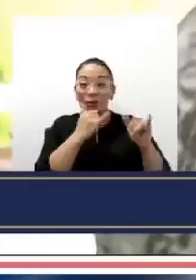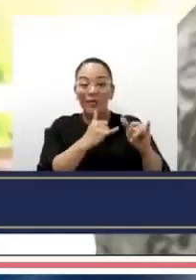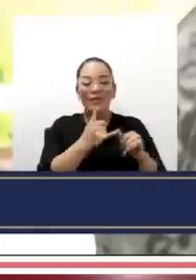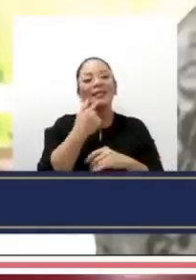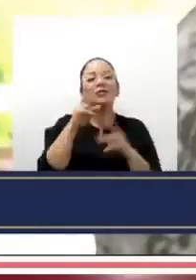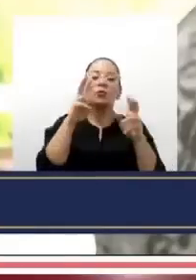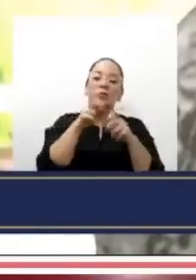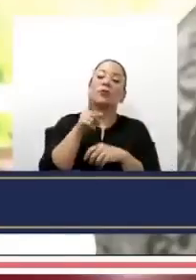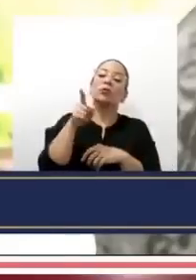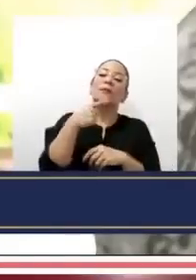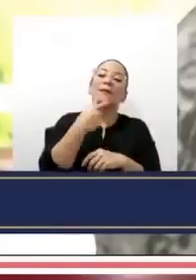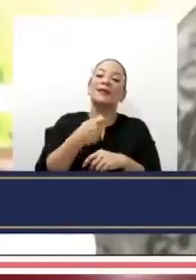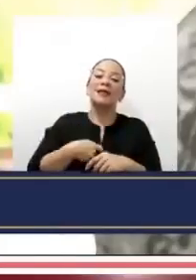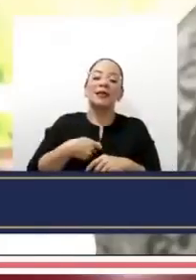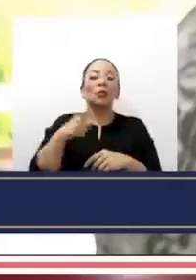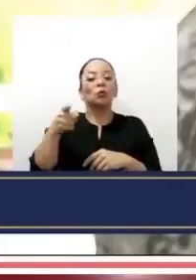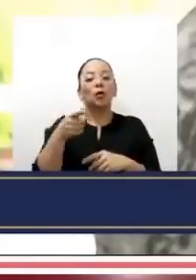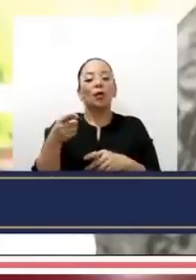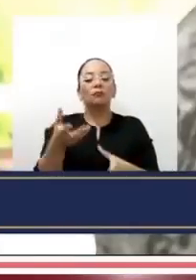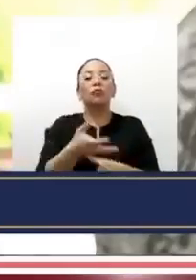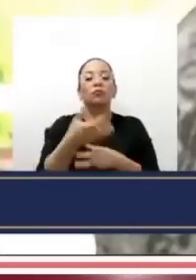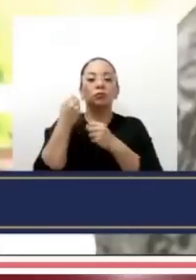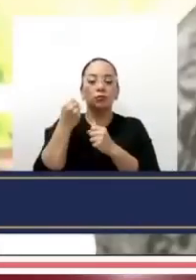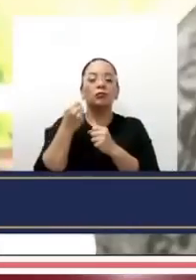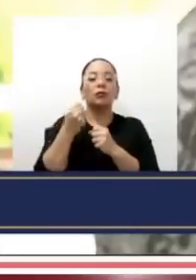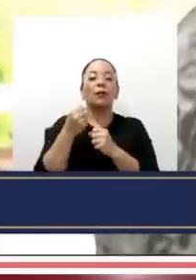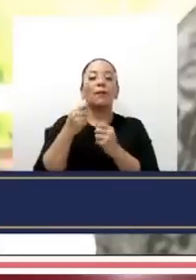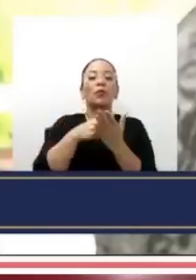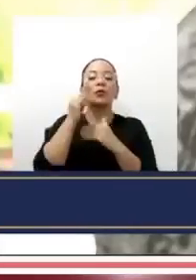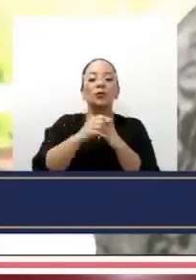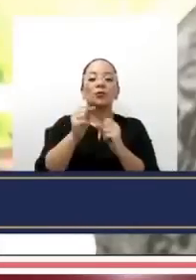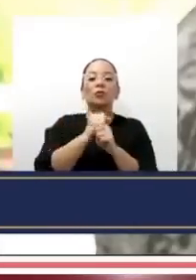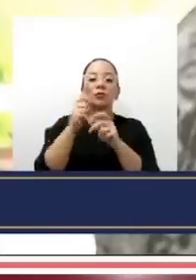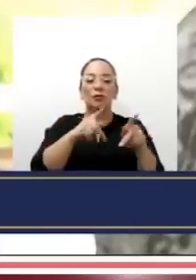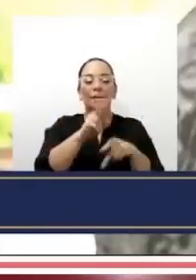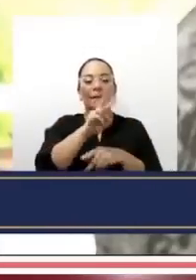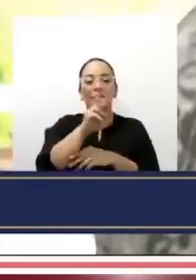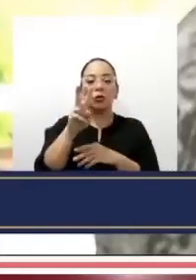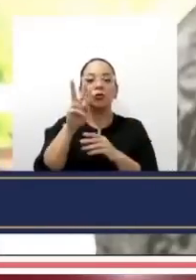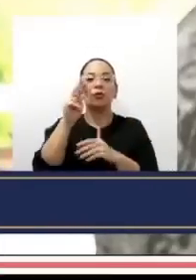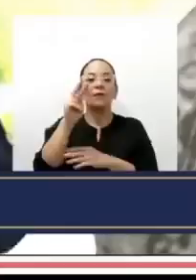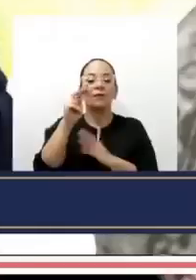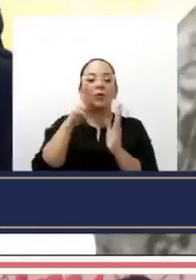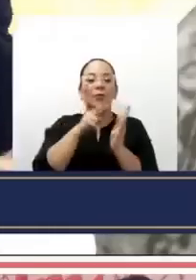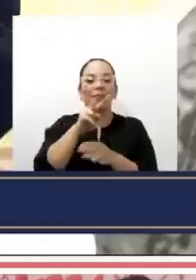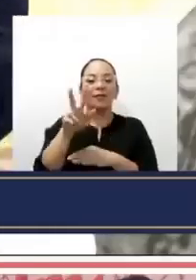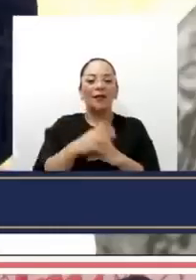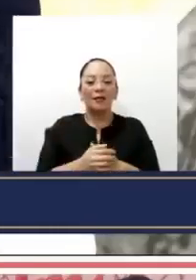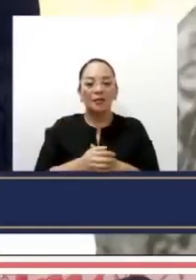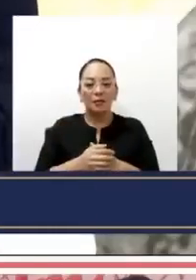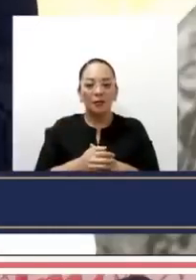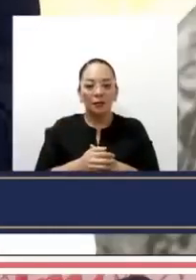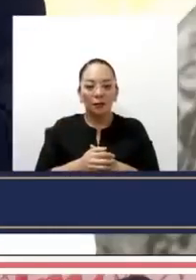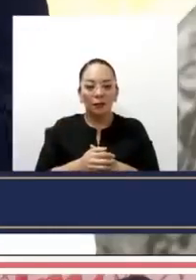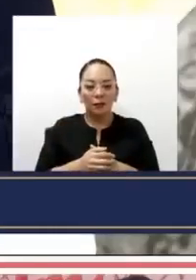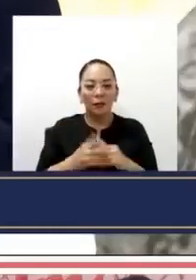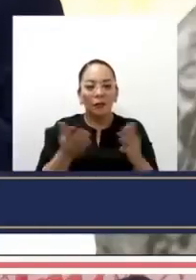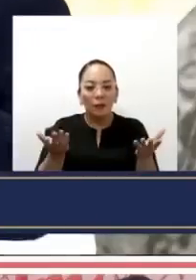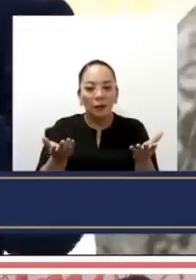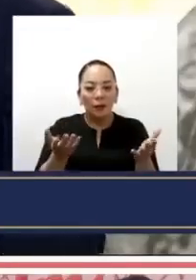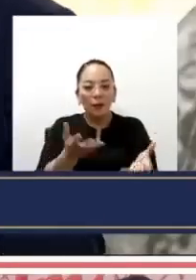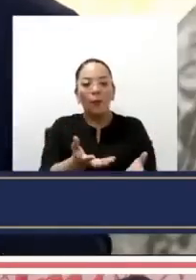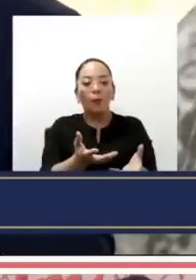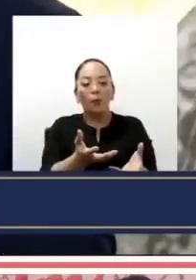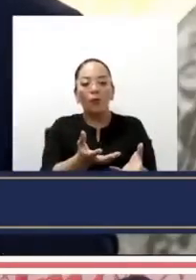usted desconvocó unos proyectos de seguridad ciudadana el 22 de noviembre del año 23. O sea, por desconvocar, que